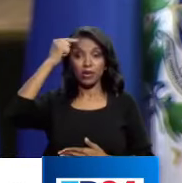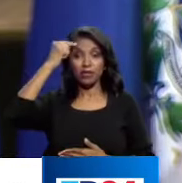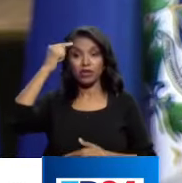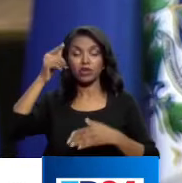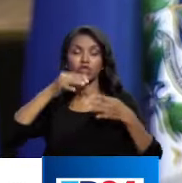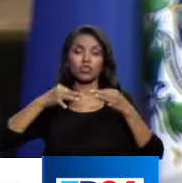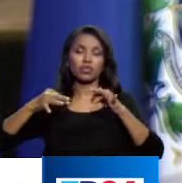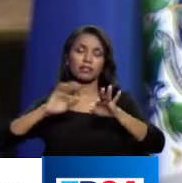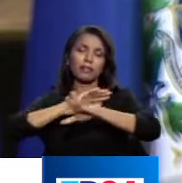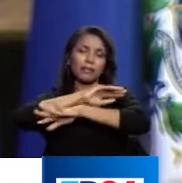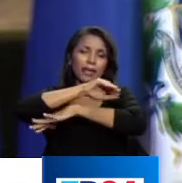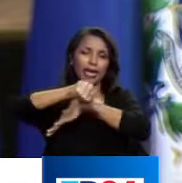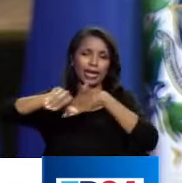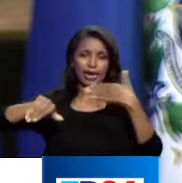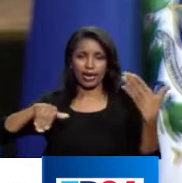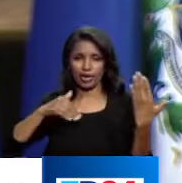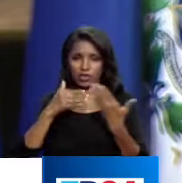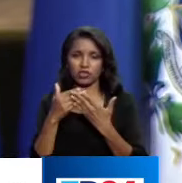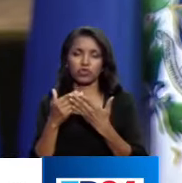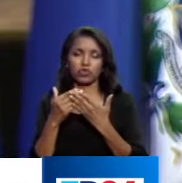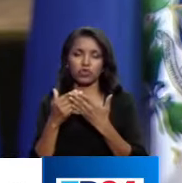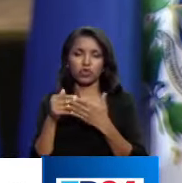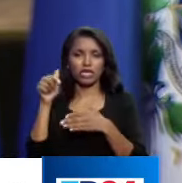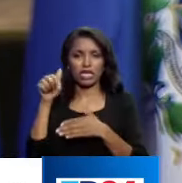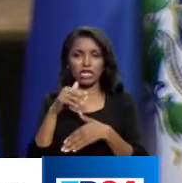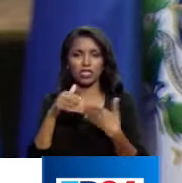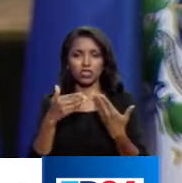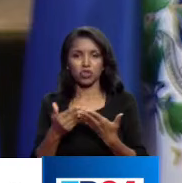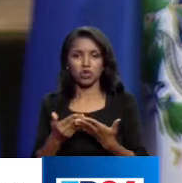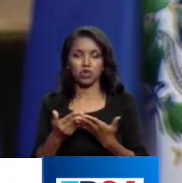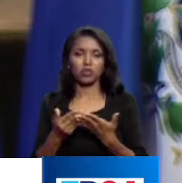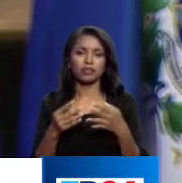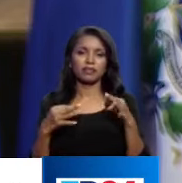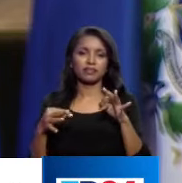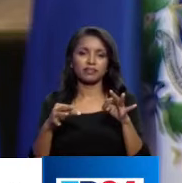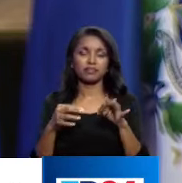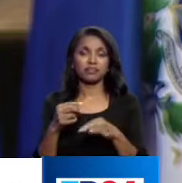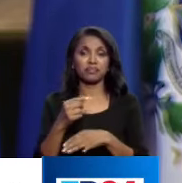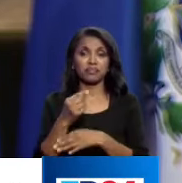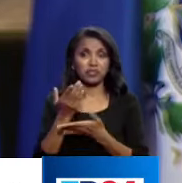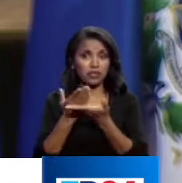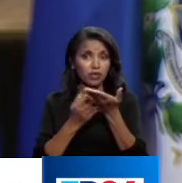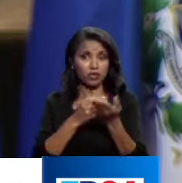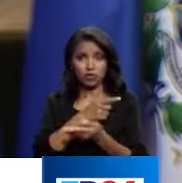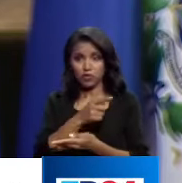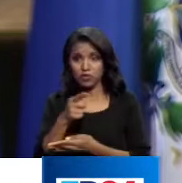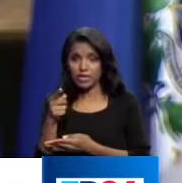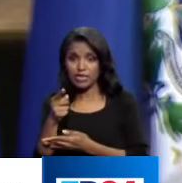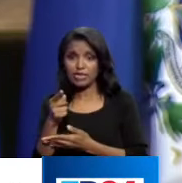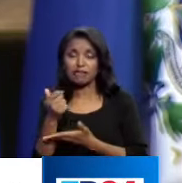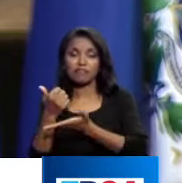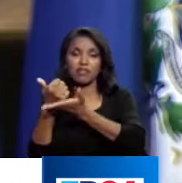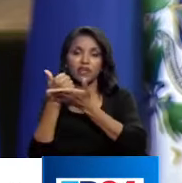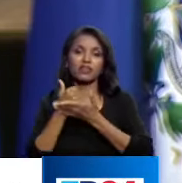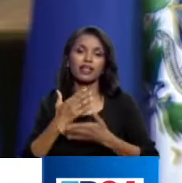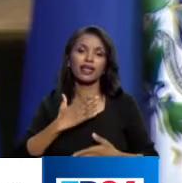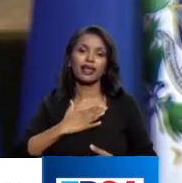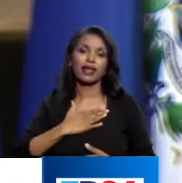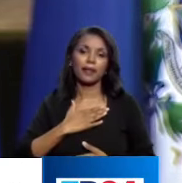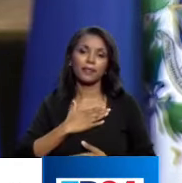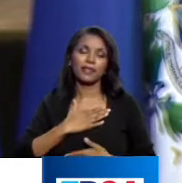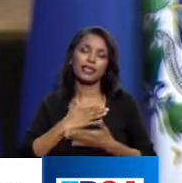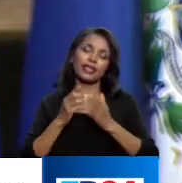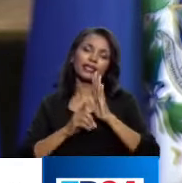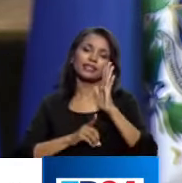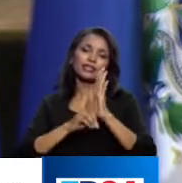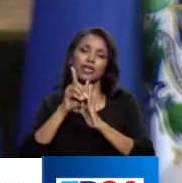turismo para todos y todos para el turismo. Uno de ustedes me va a ayudar a coordinar el